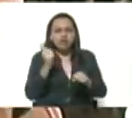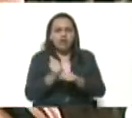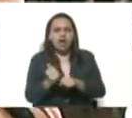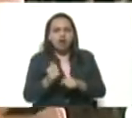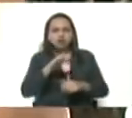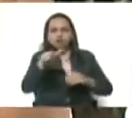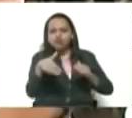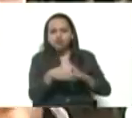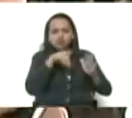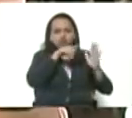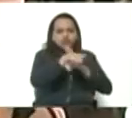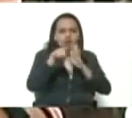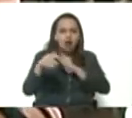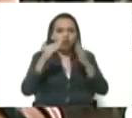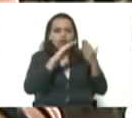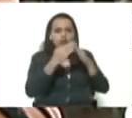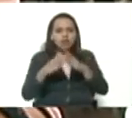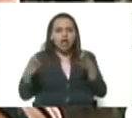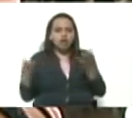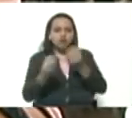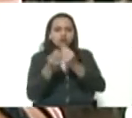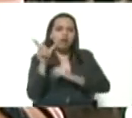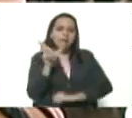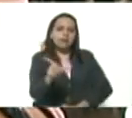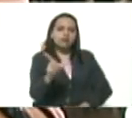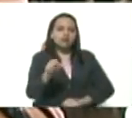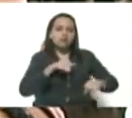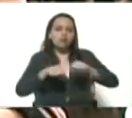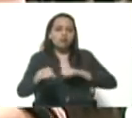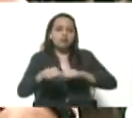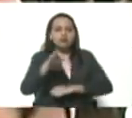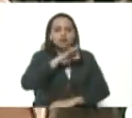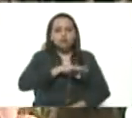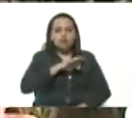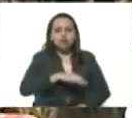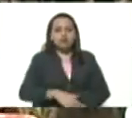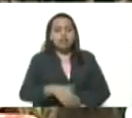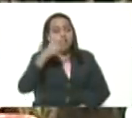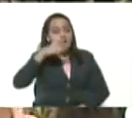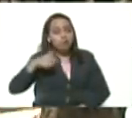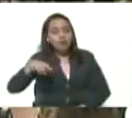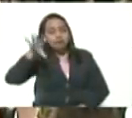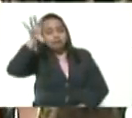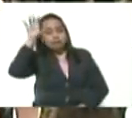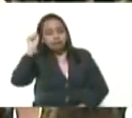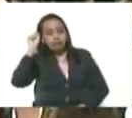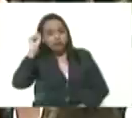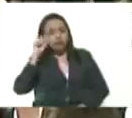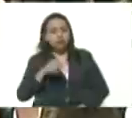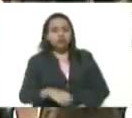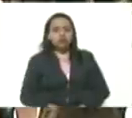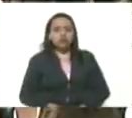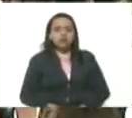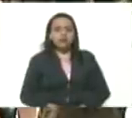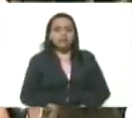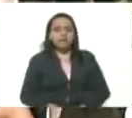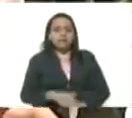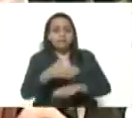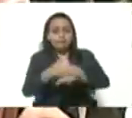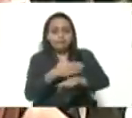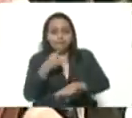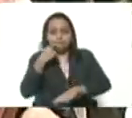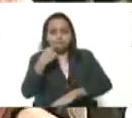por comunidad, parroquia, con el partido, con los movimientos sociales, para que nuestro pueblo tome conciencia, como usted decía al